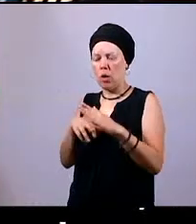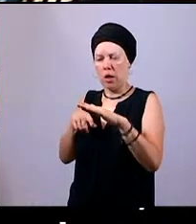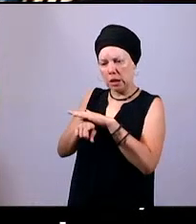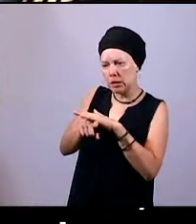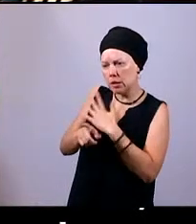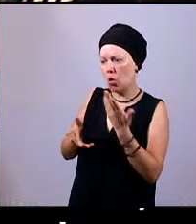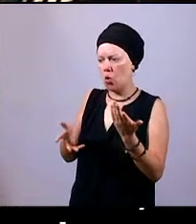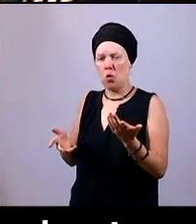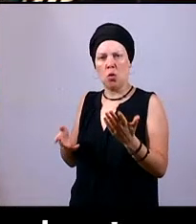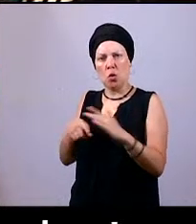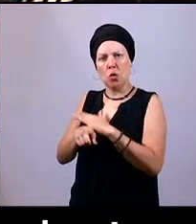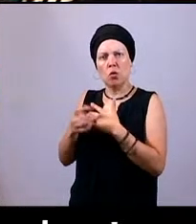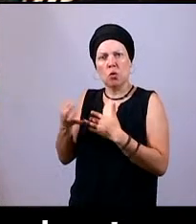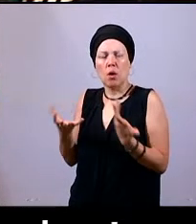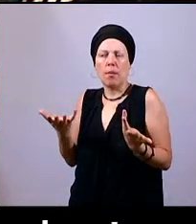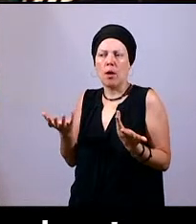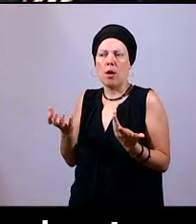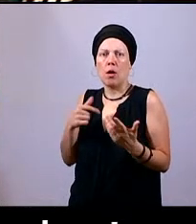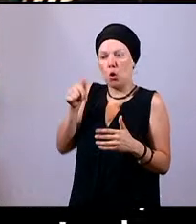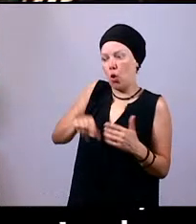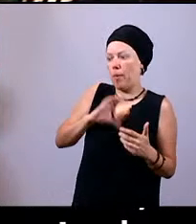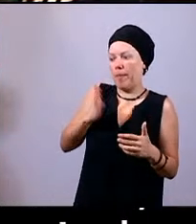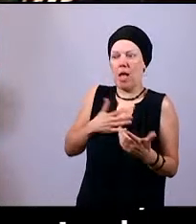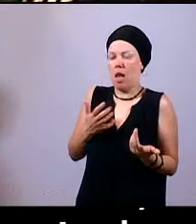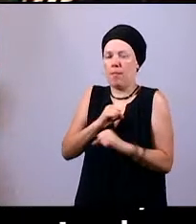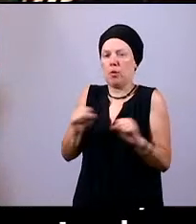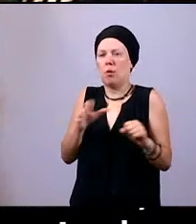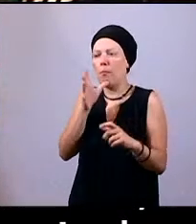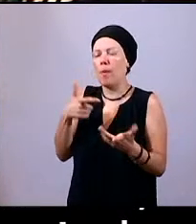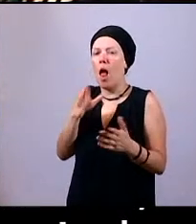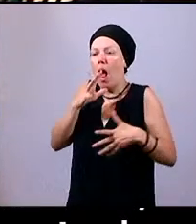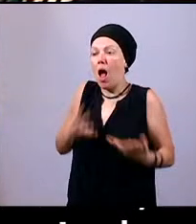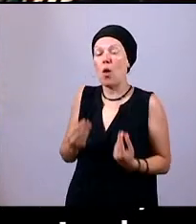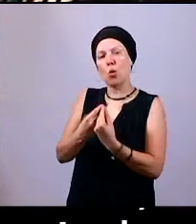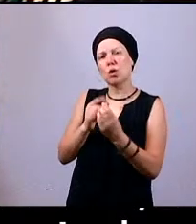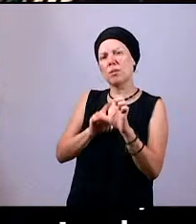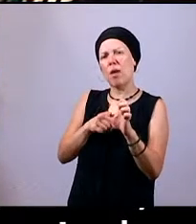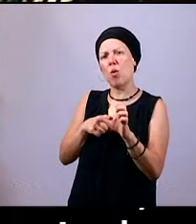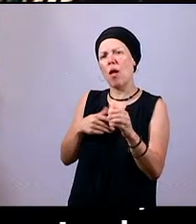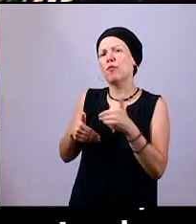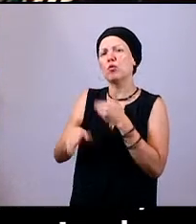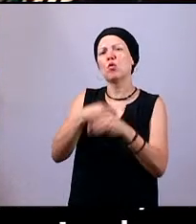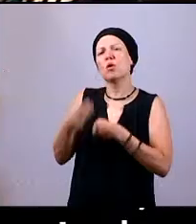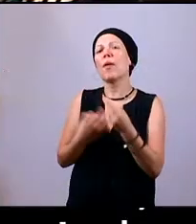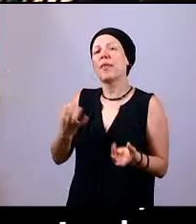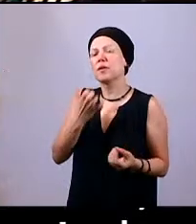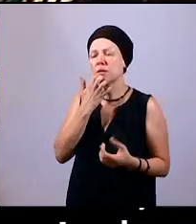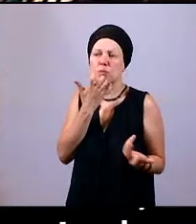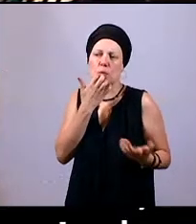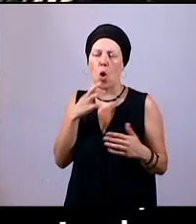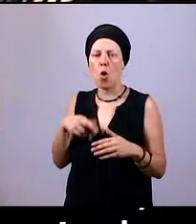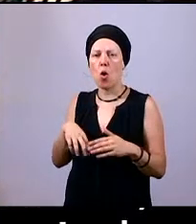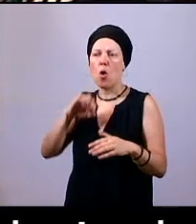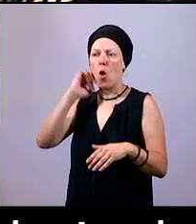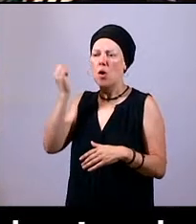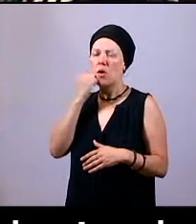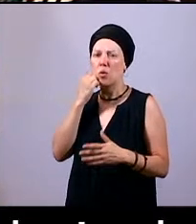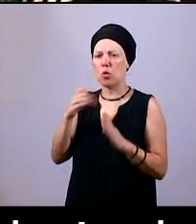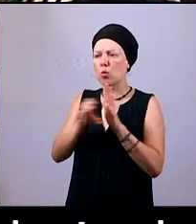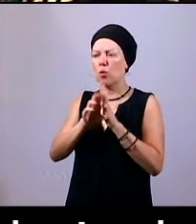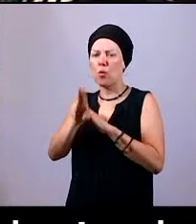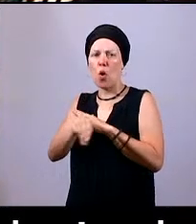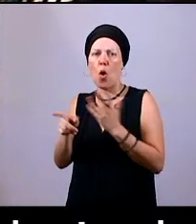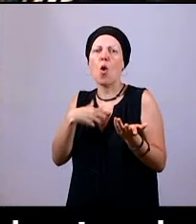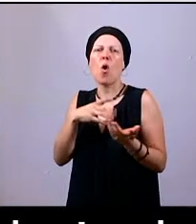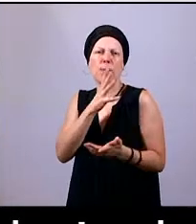y no puede hacerlo de hoy para mañana. ¿Y cuál va a ser la hoja de ruta de la Junta de Extremadura si tienen previsión presentar un recurso de constitucionalidad, si llega el